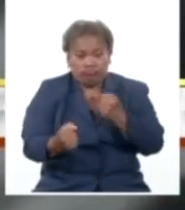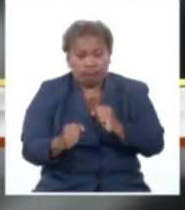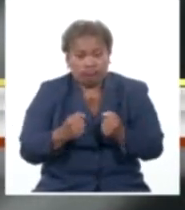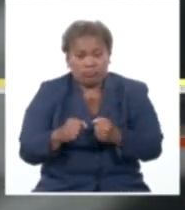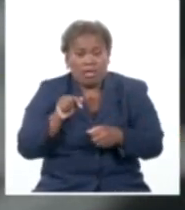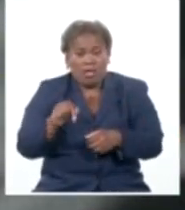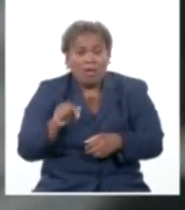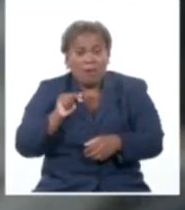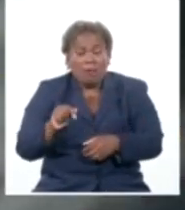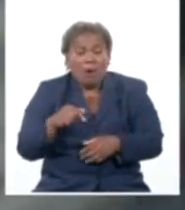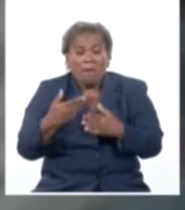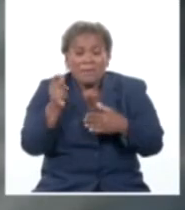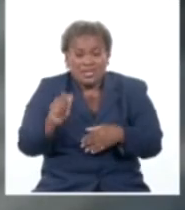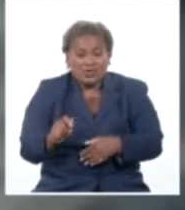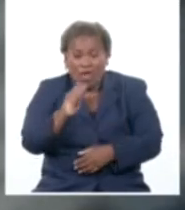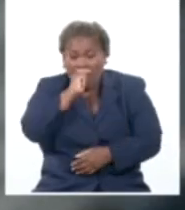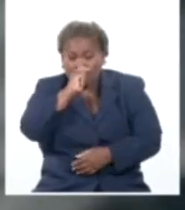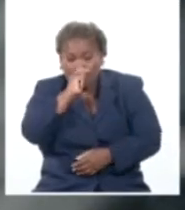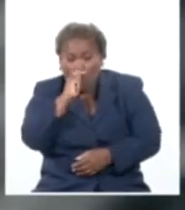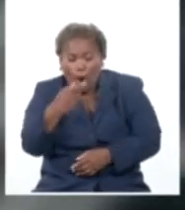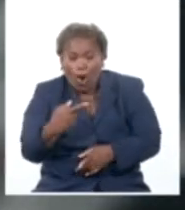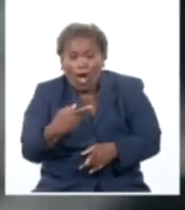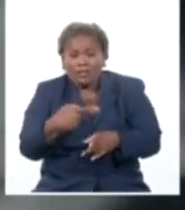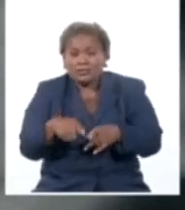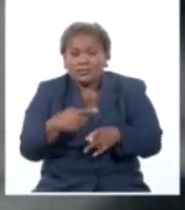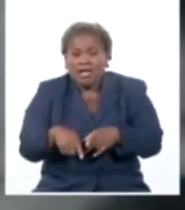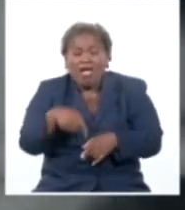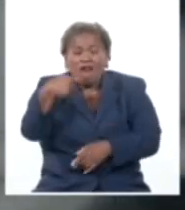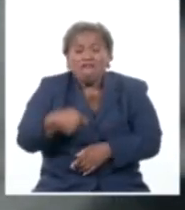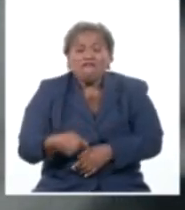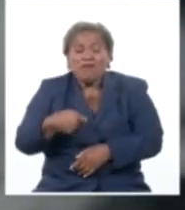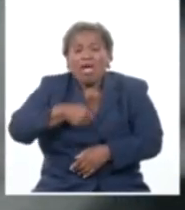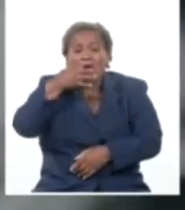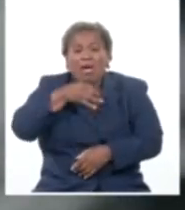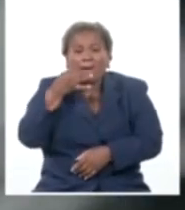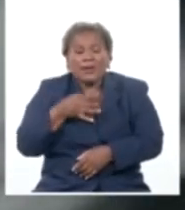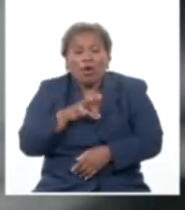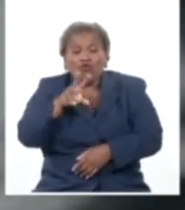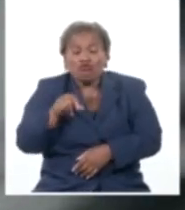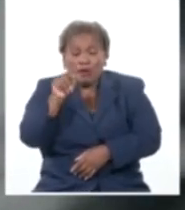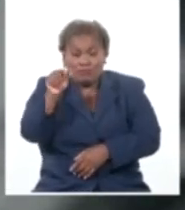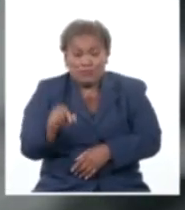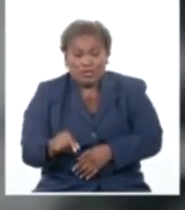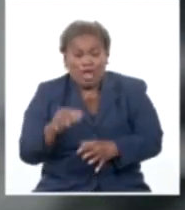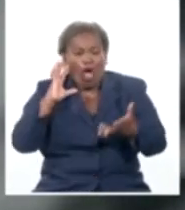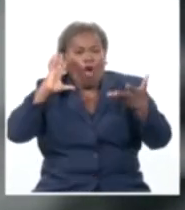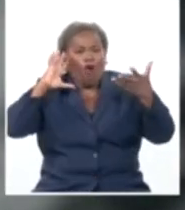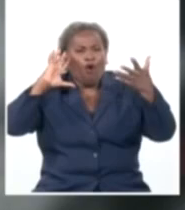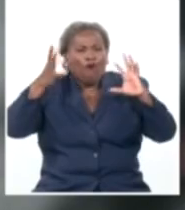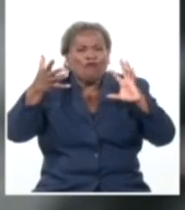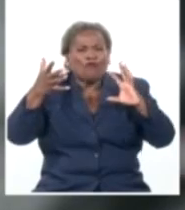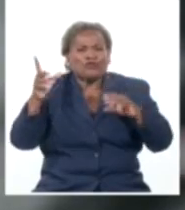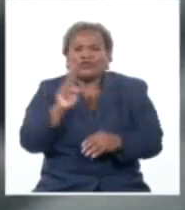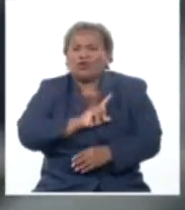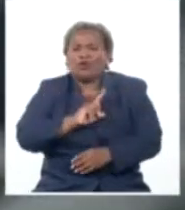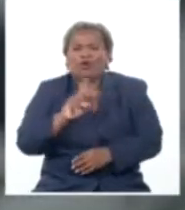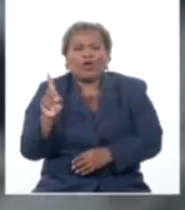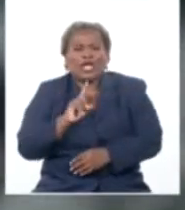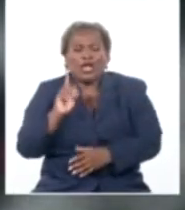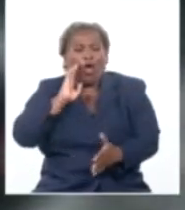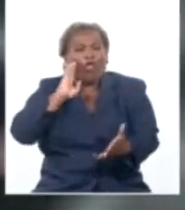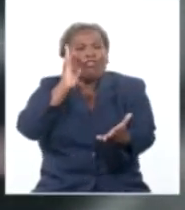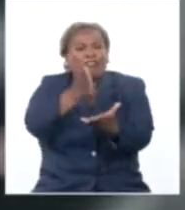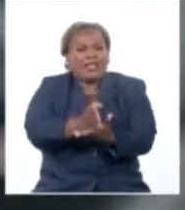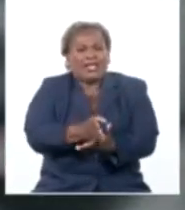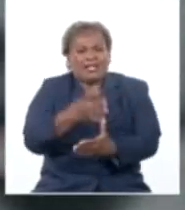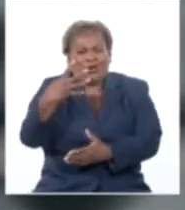el cártel del Golfo. El fiscal general de Tamaulipas dijo que el secuestro se originó por una confusión y no por una agresión directa, aunque